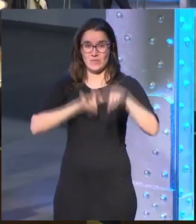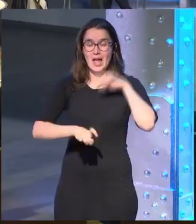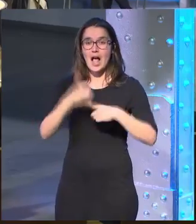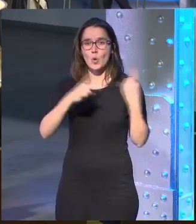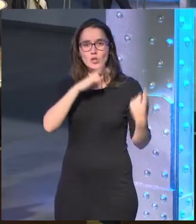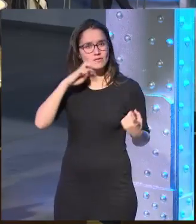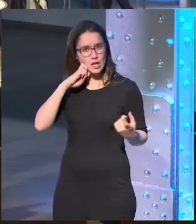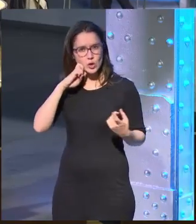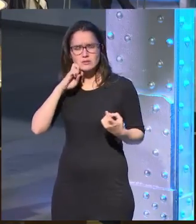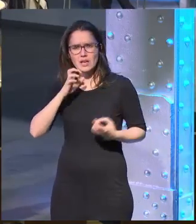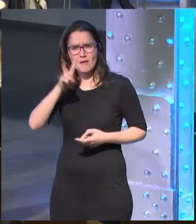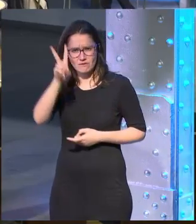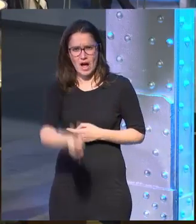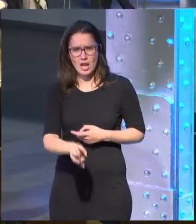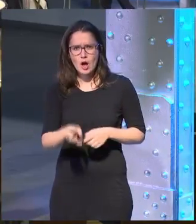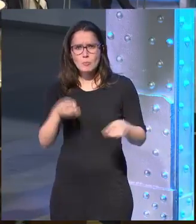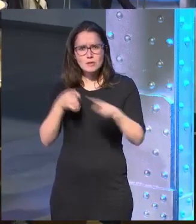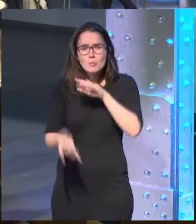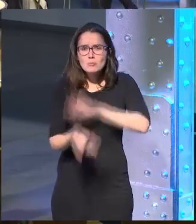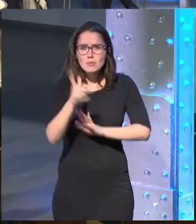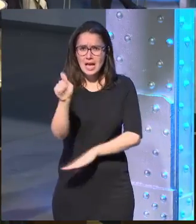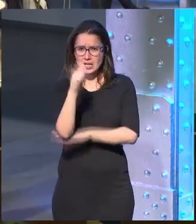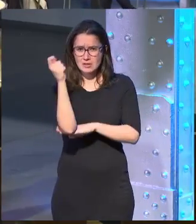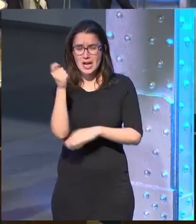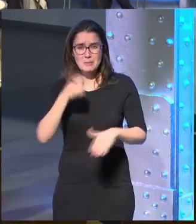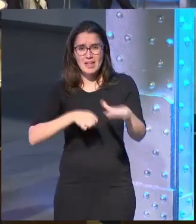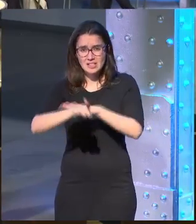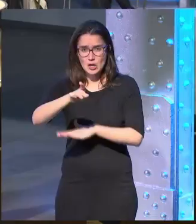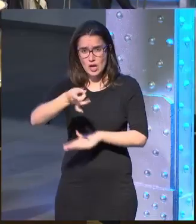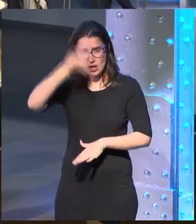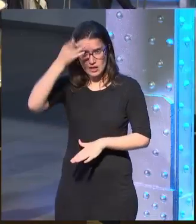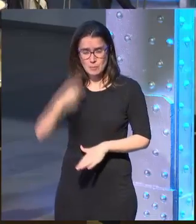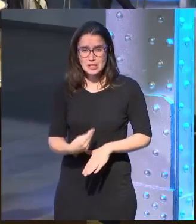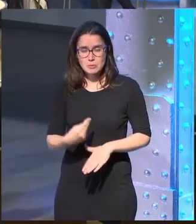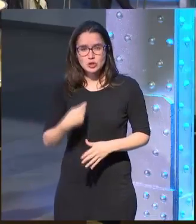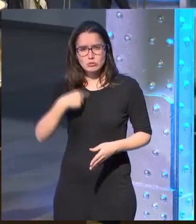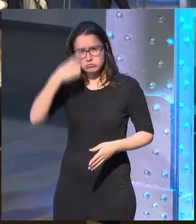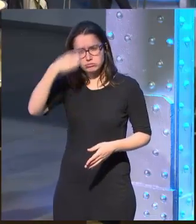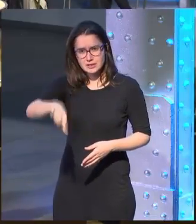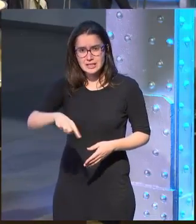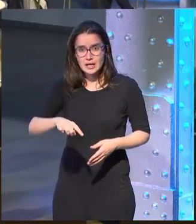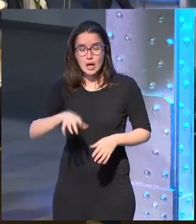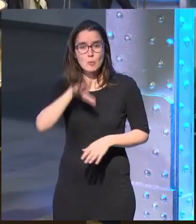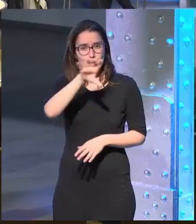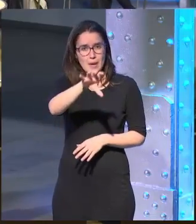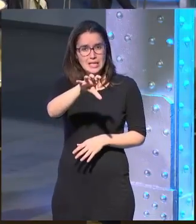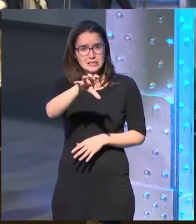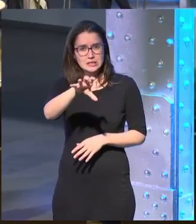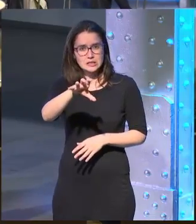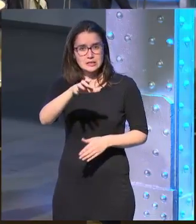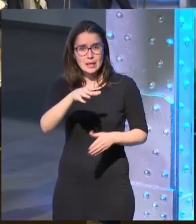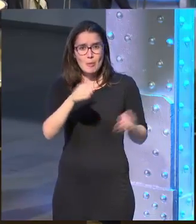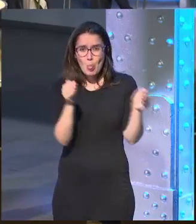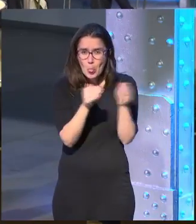ciertos valores que también nos sirven a la hora de emprender y a la hora de desarrollar esa idea. Pues yo estoy convencida que no solamente es un país de